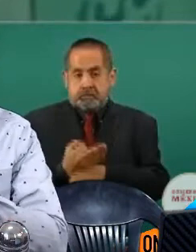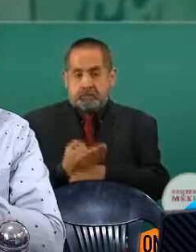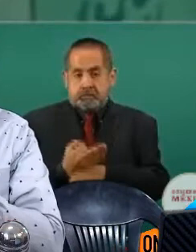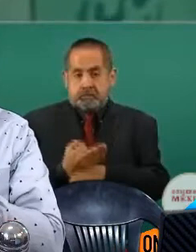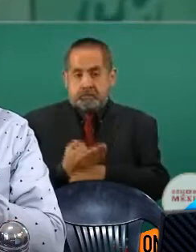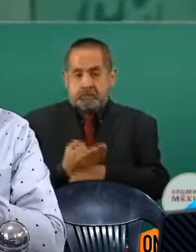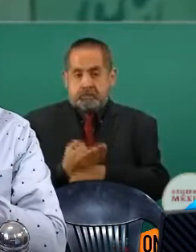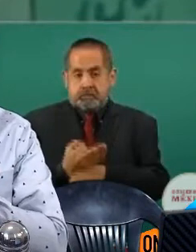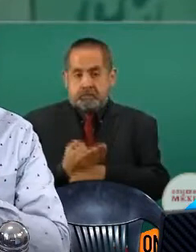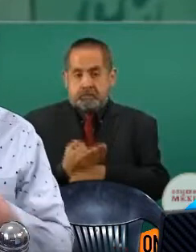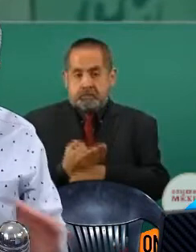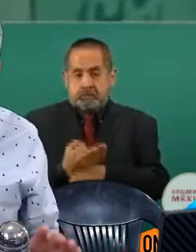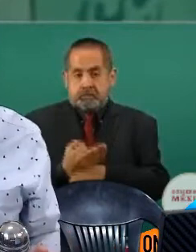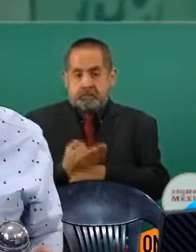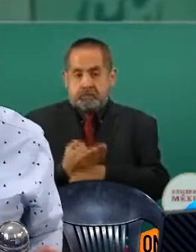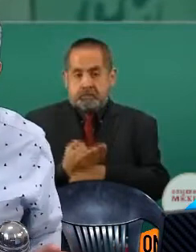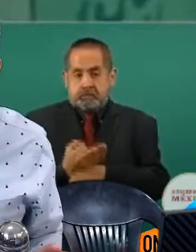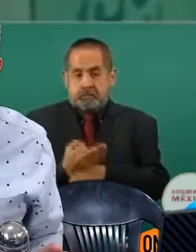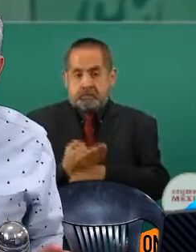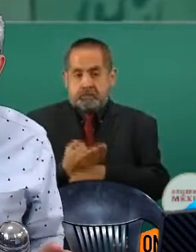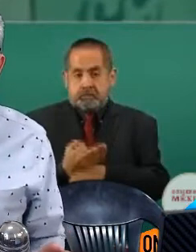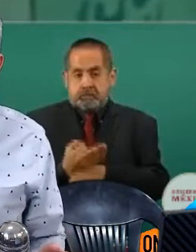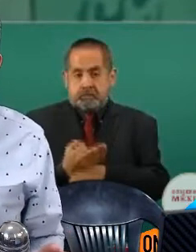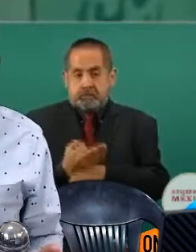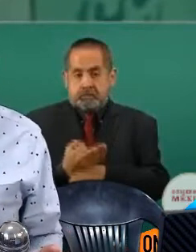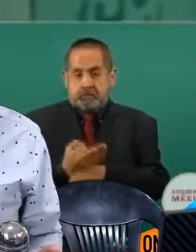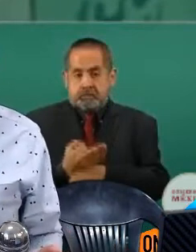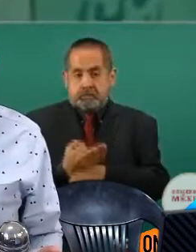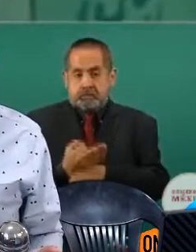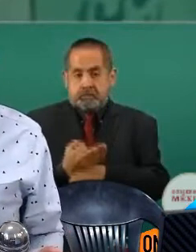una posición verdaderamente endeble a México.